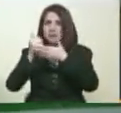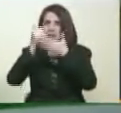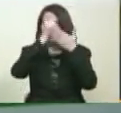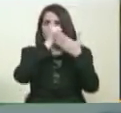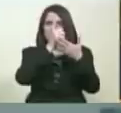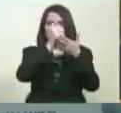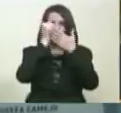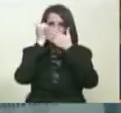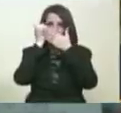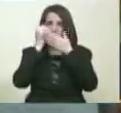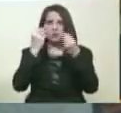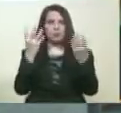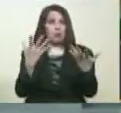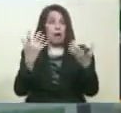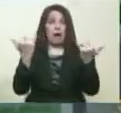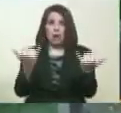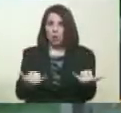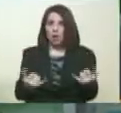Acabo de decidir